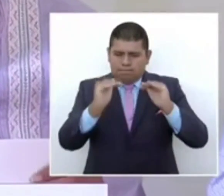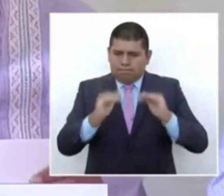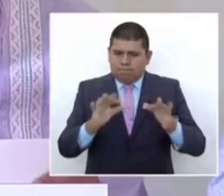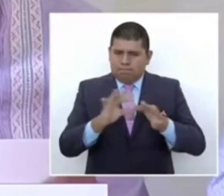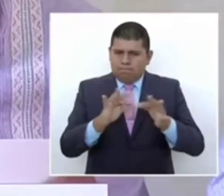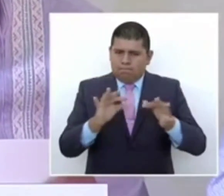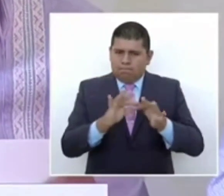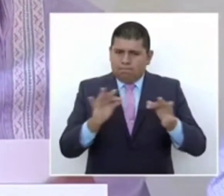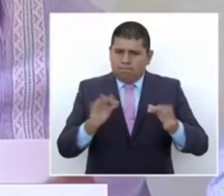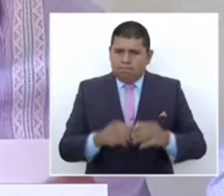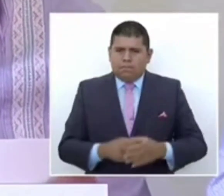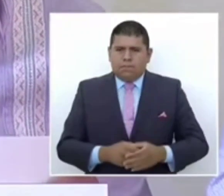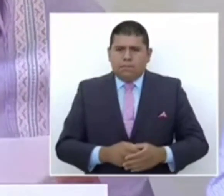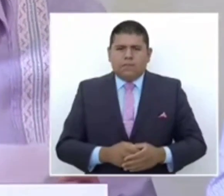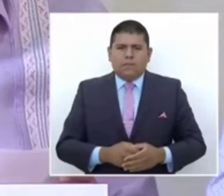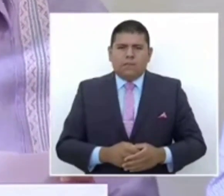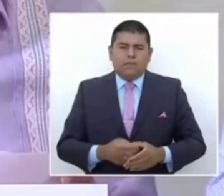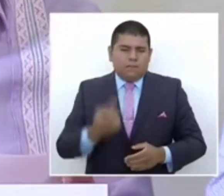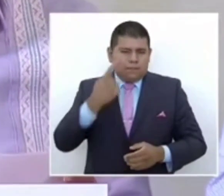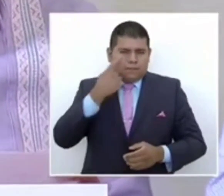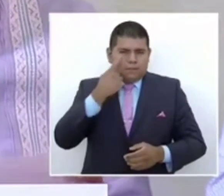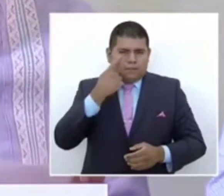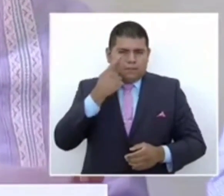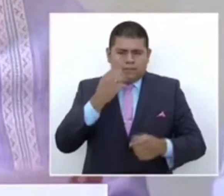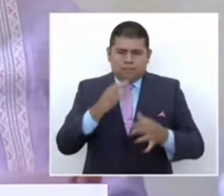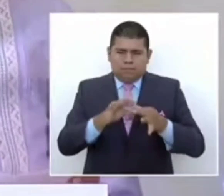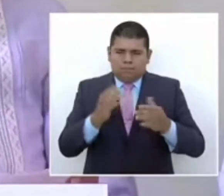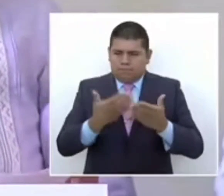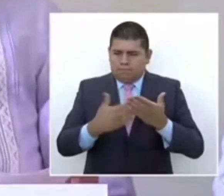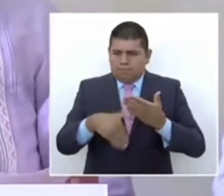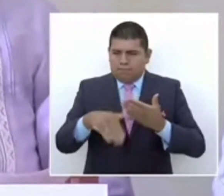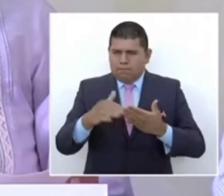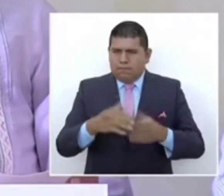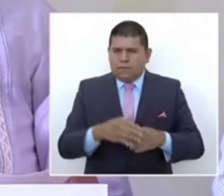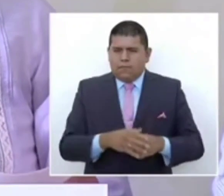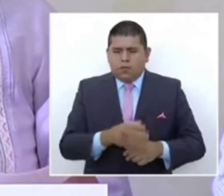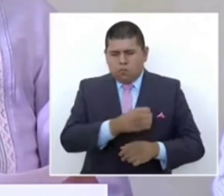de esta forma, de esa manera,